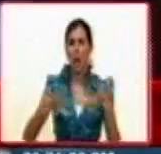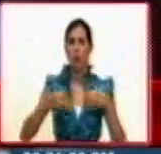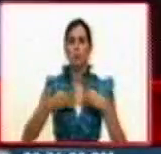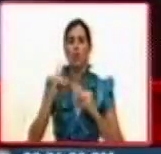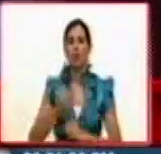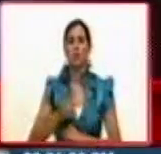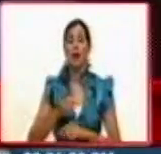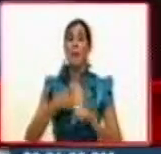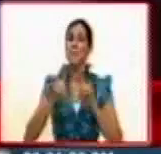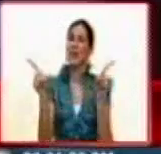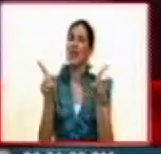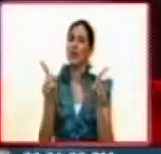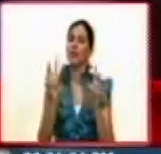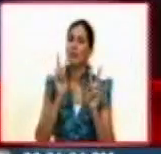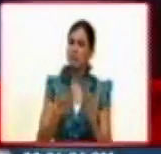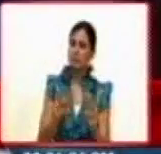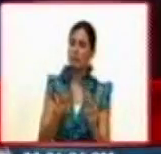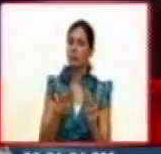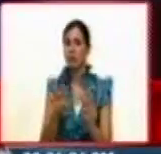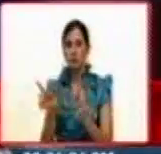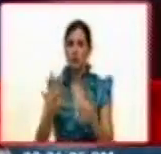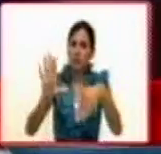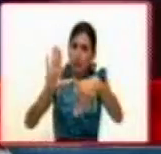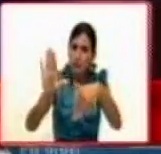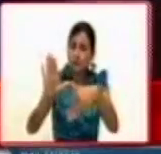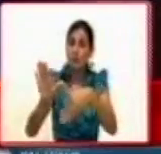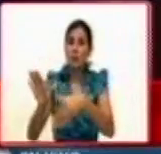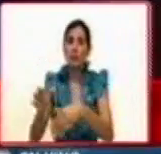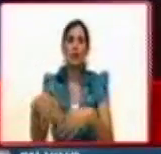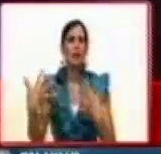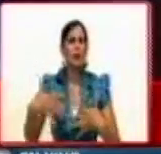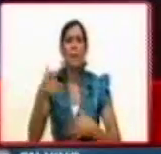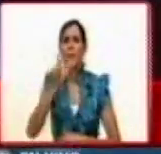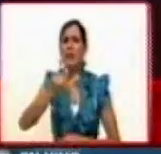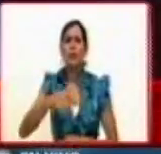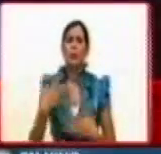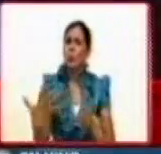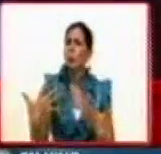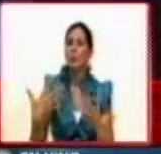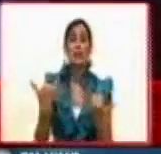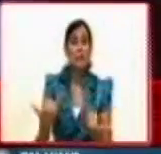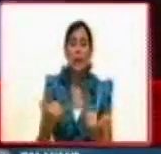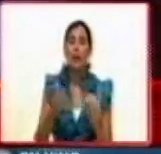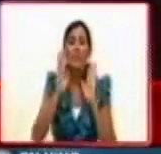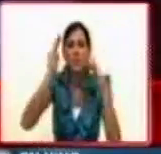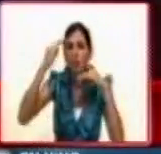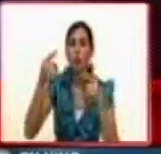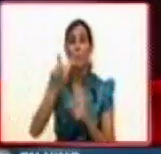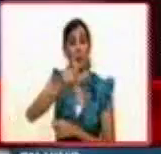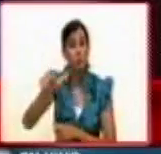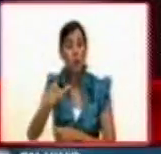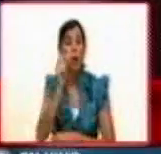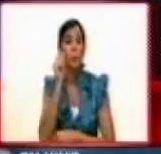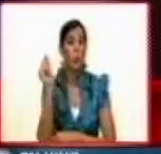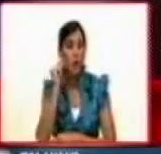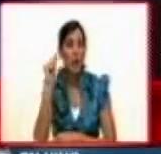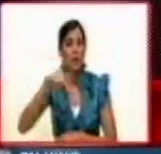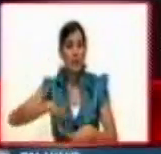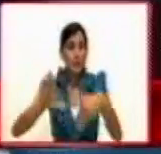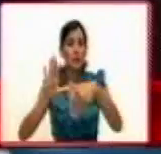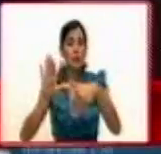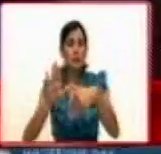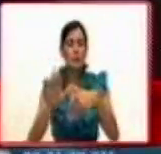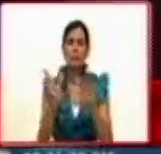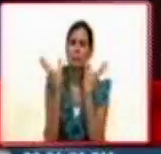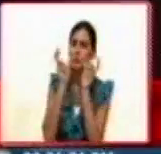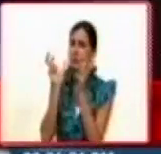Pero en el ambiente que hoy se vive en la región, las demandas se hacen cada vez más precisas y urgentes. Los ciudadanos y ciudadanas de América